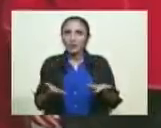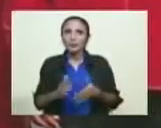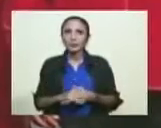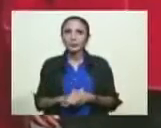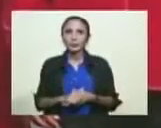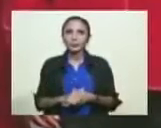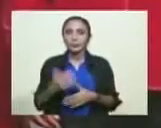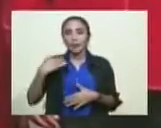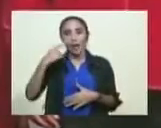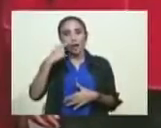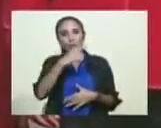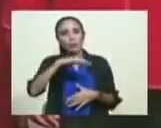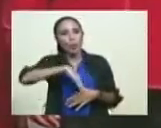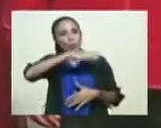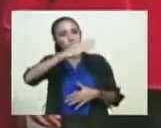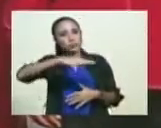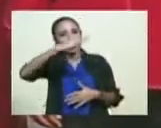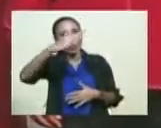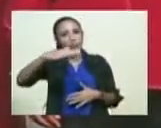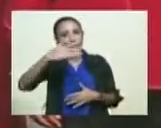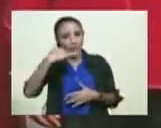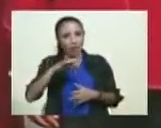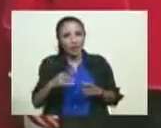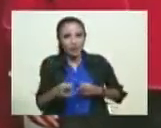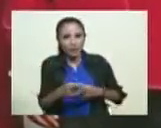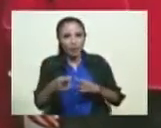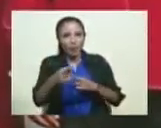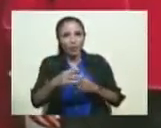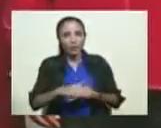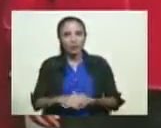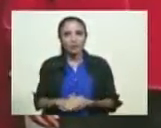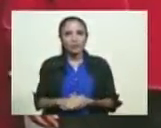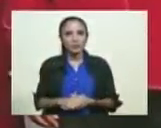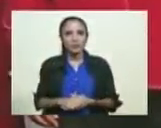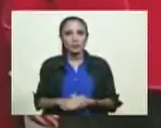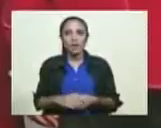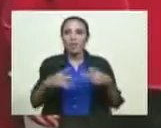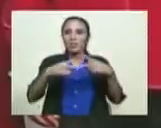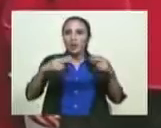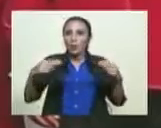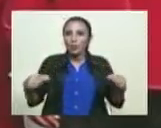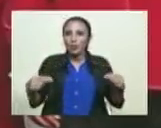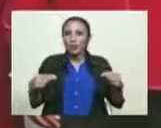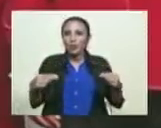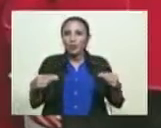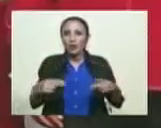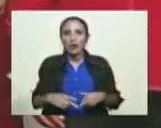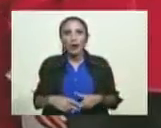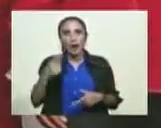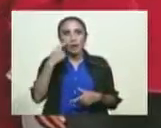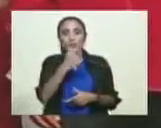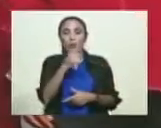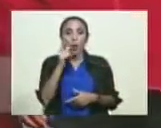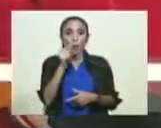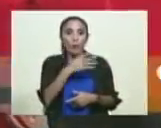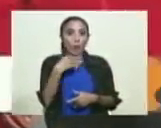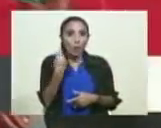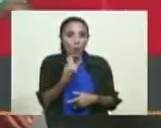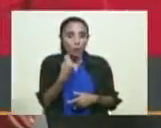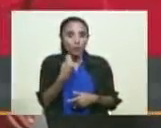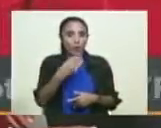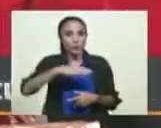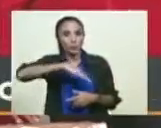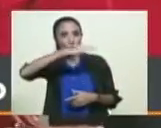Esa montaña hermosa del río Naiguatá, ahí alojó en una cabañas hermosas a todos